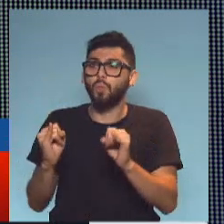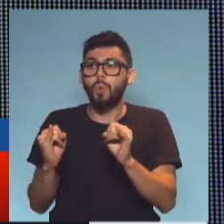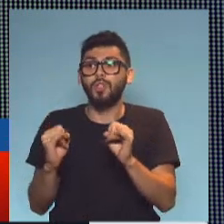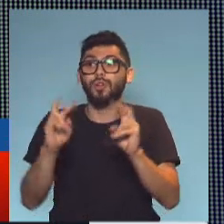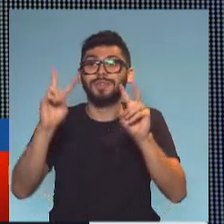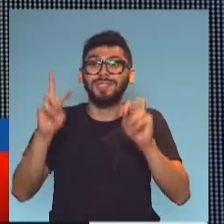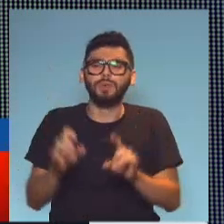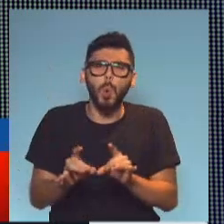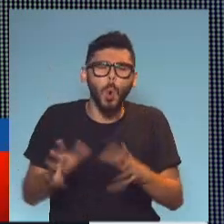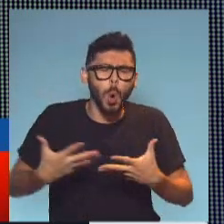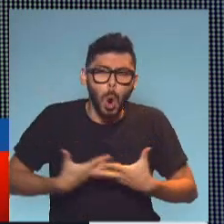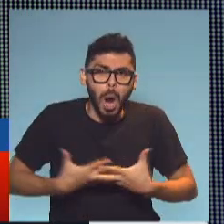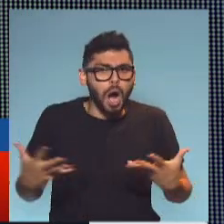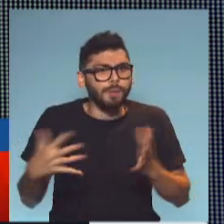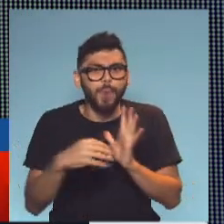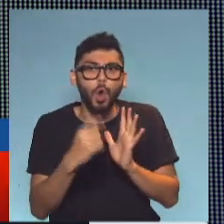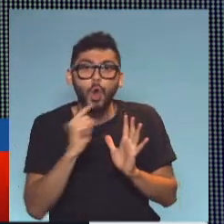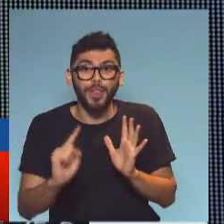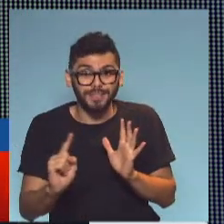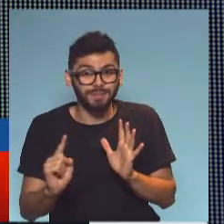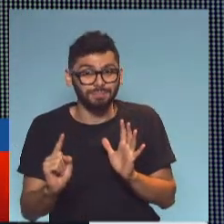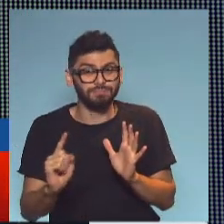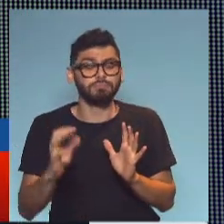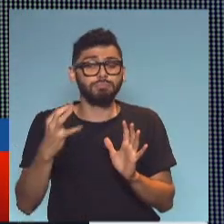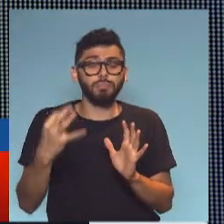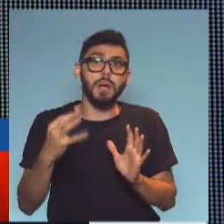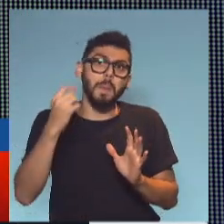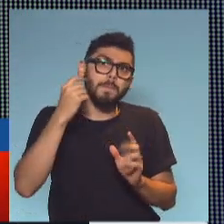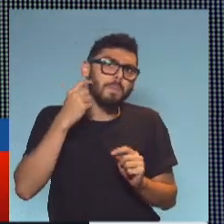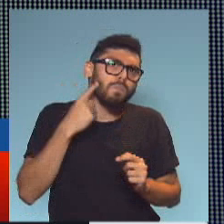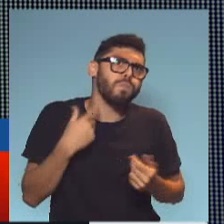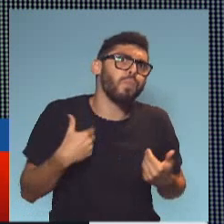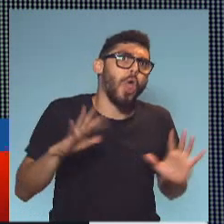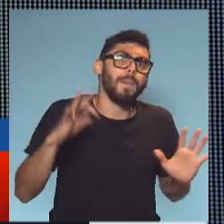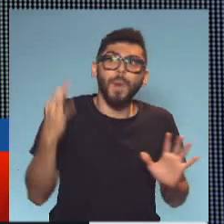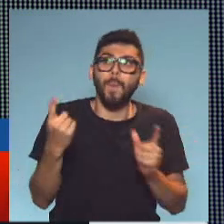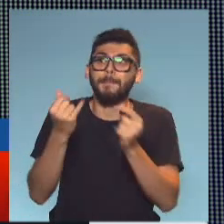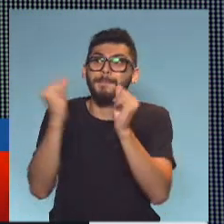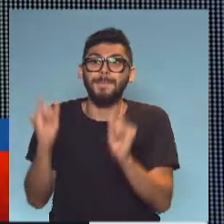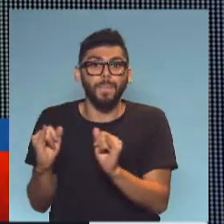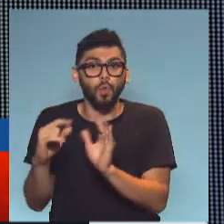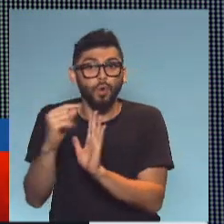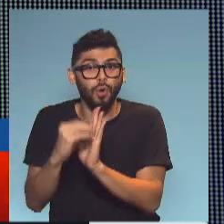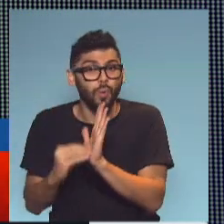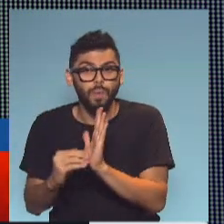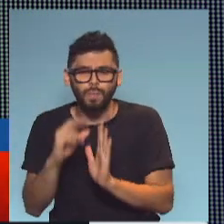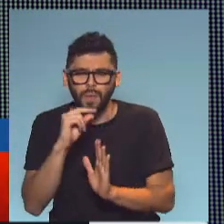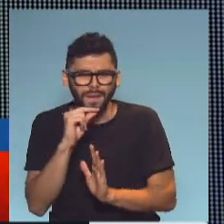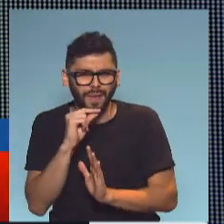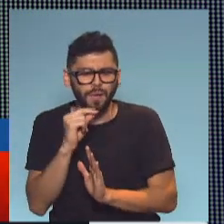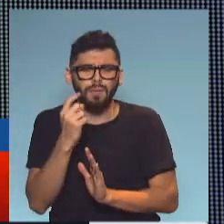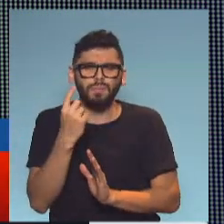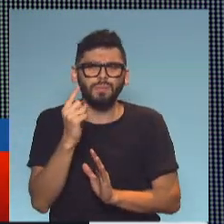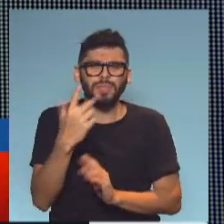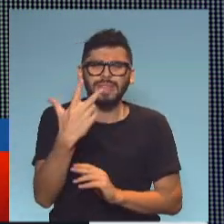cierres. Quizás sí podía imaginarse lo que iba a suceder, pero no estaba presupuestado desde lo económico. Hay 3